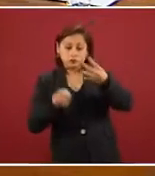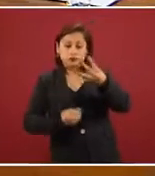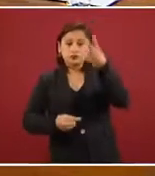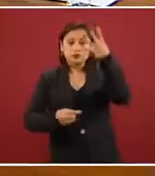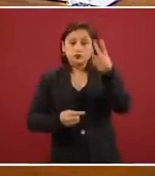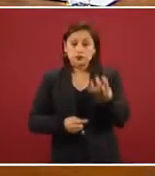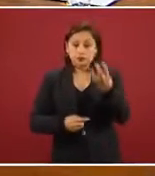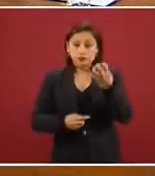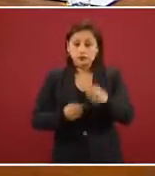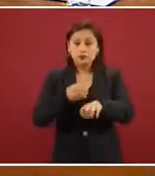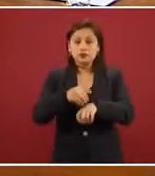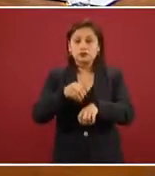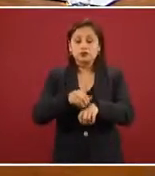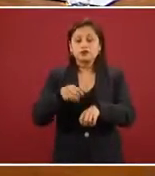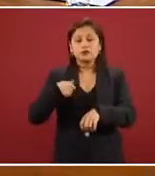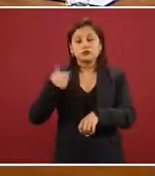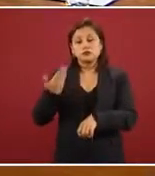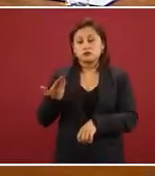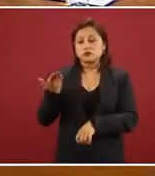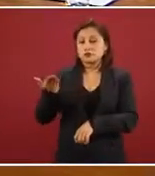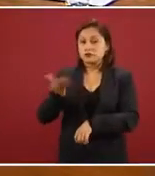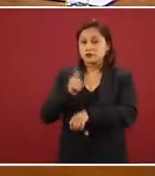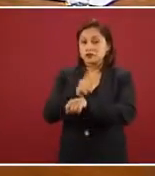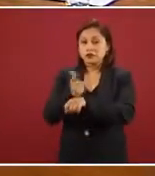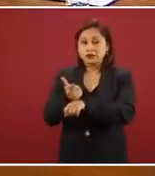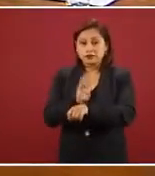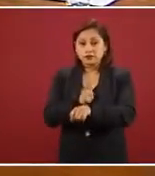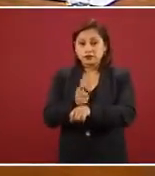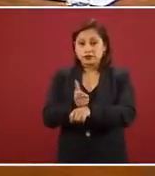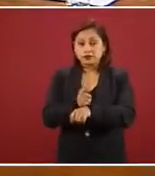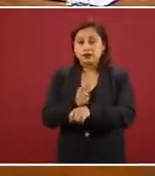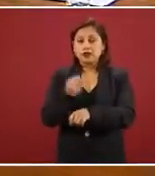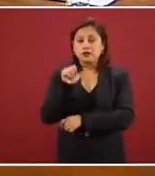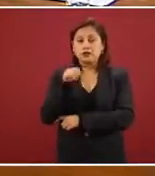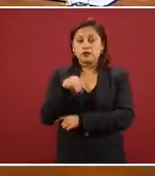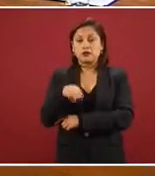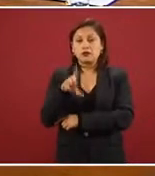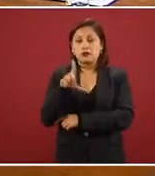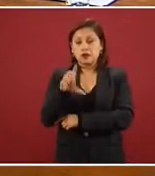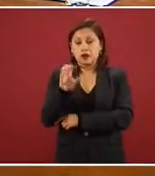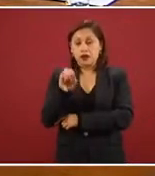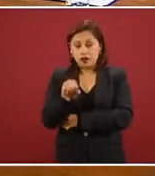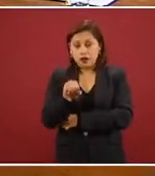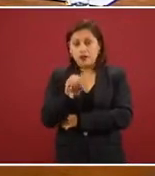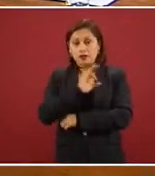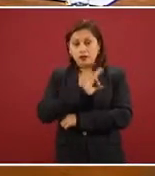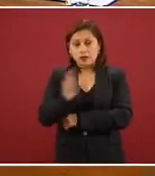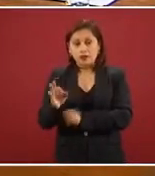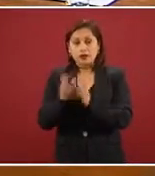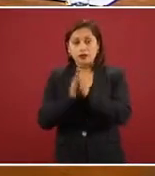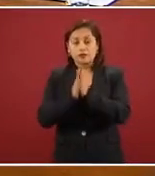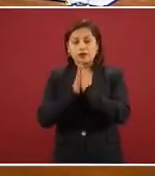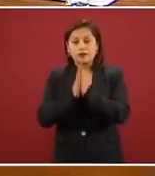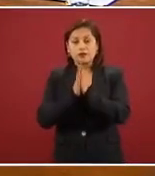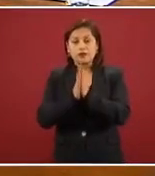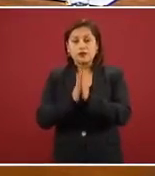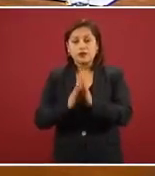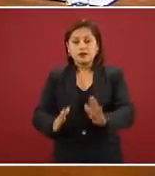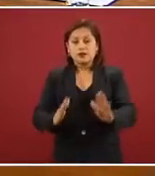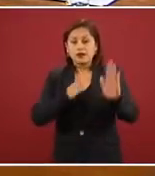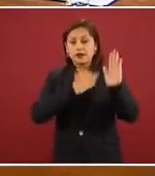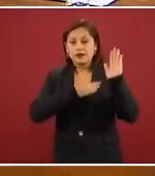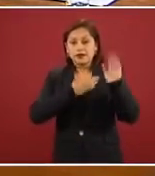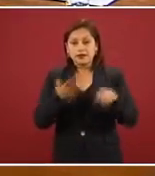solicito amablemente al licenciado lópez obrador nos haga el honor de llevar a cabo la toma de protesta a los